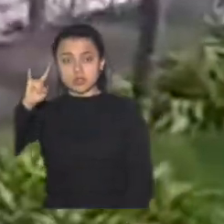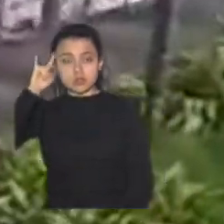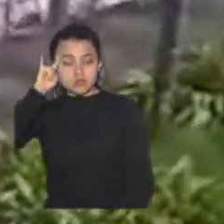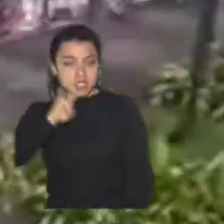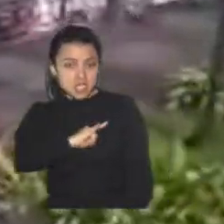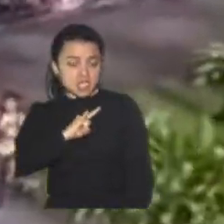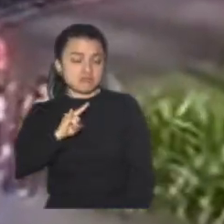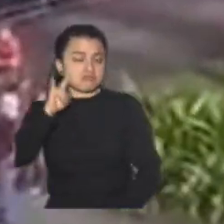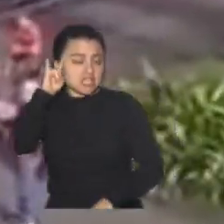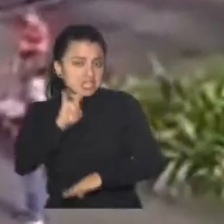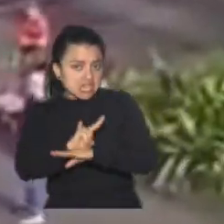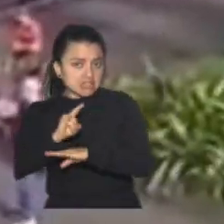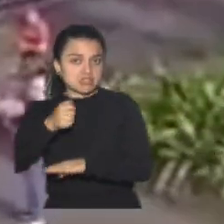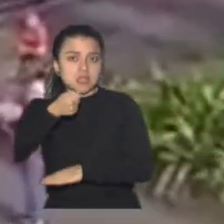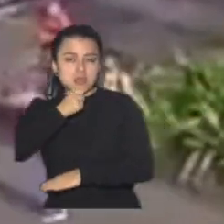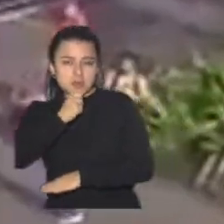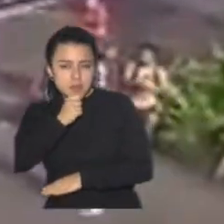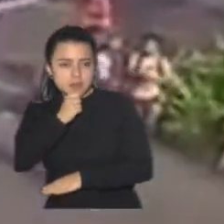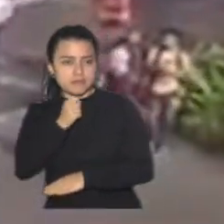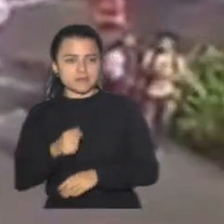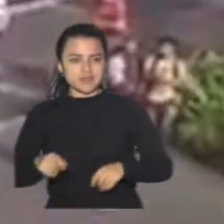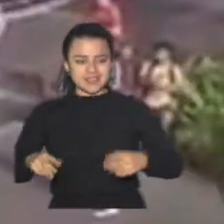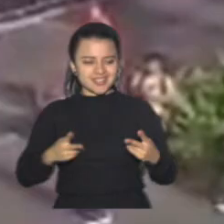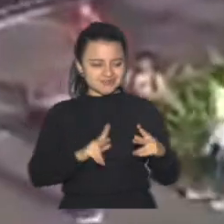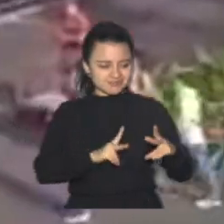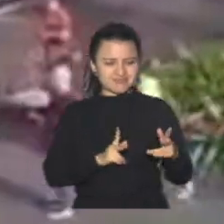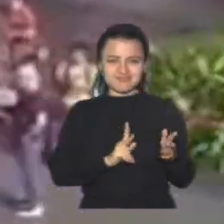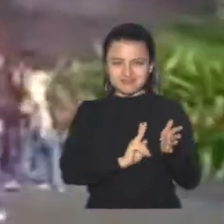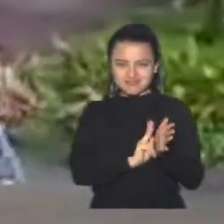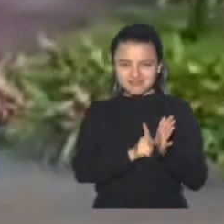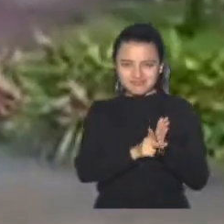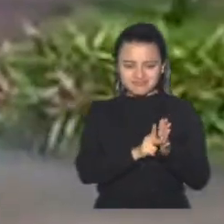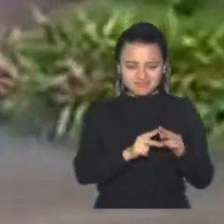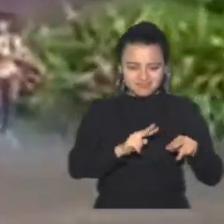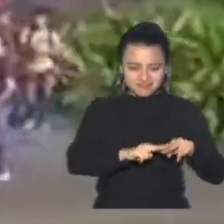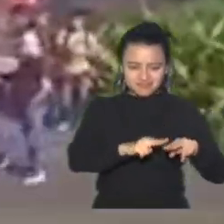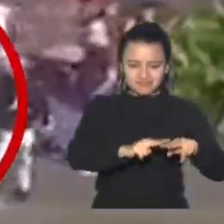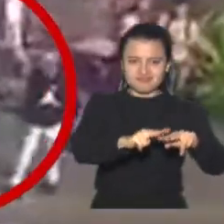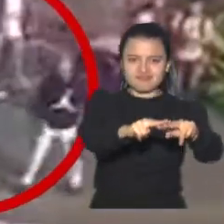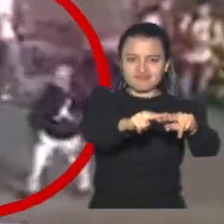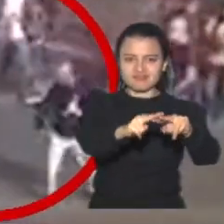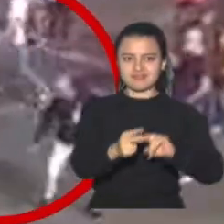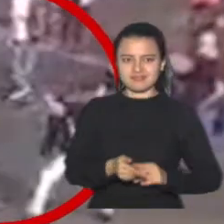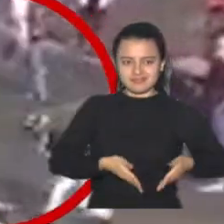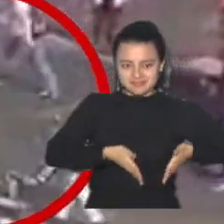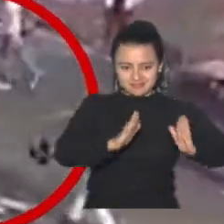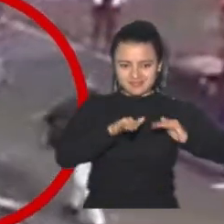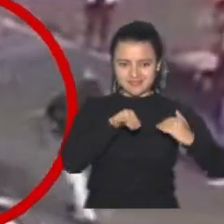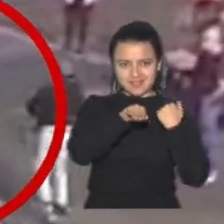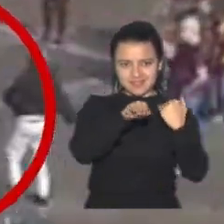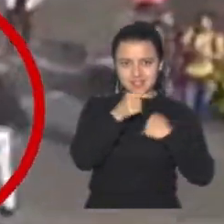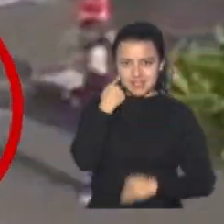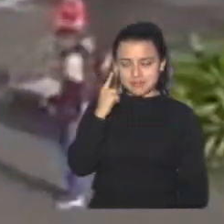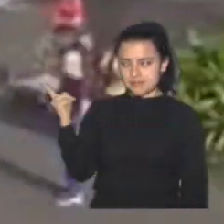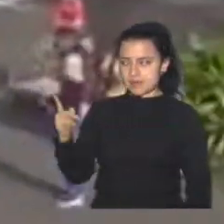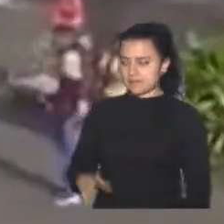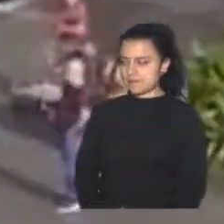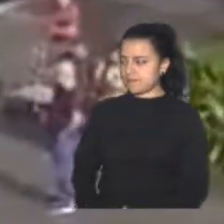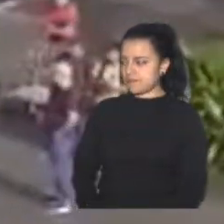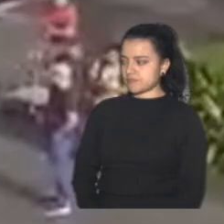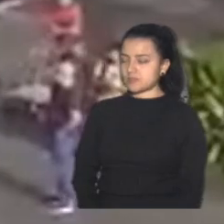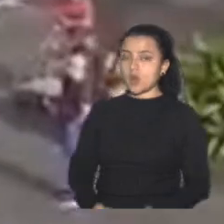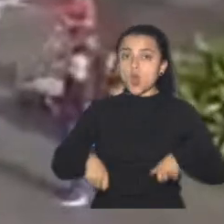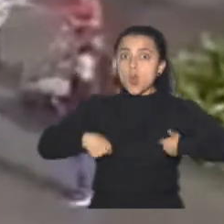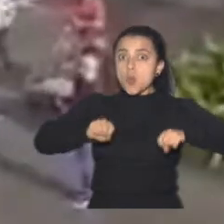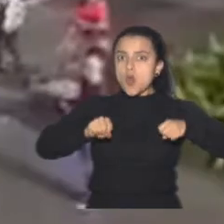se presentó en la avenida ferrocarril en el centro de medellín a pleno mediodía cuando este motociclista al parecer transitaba por